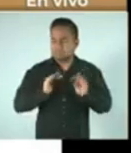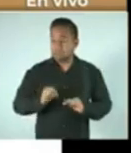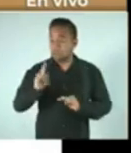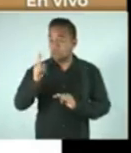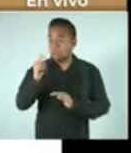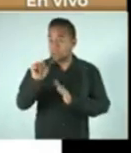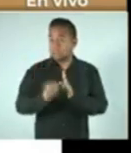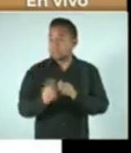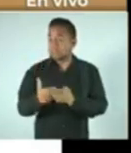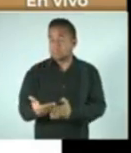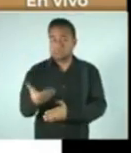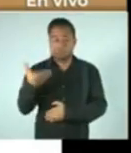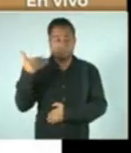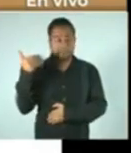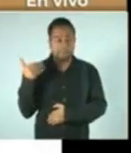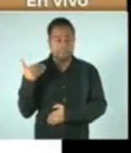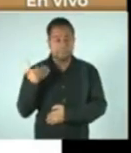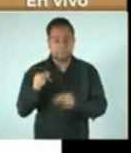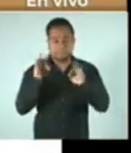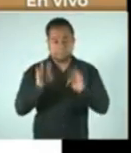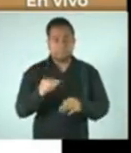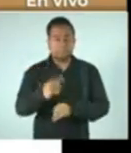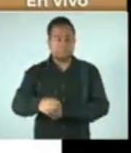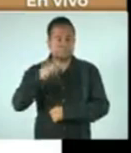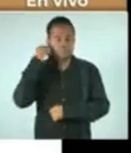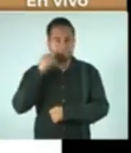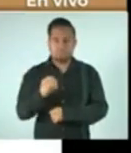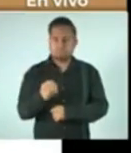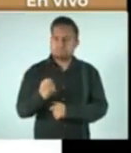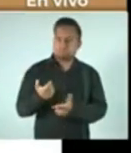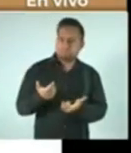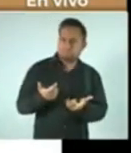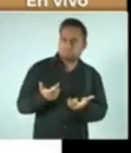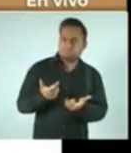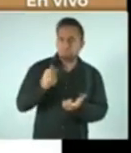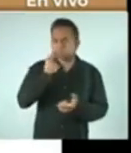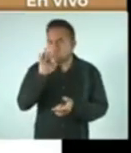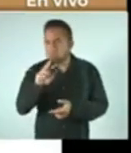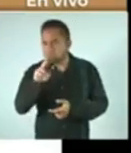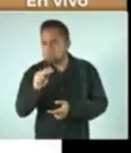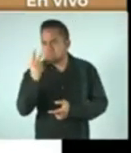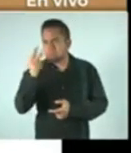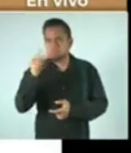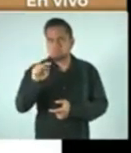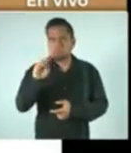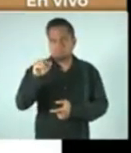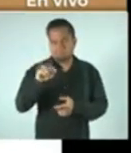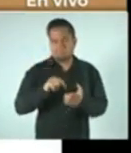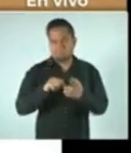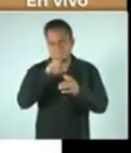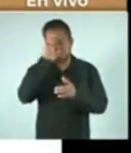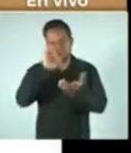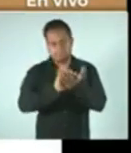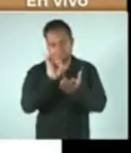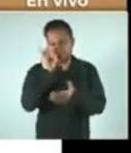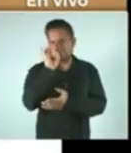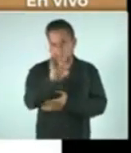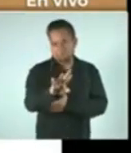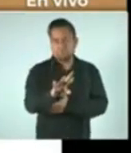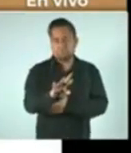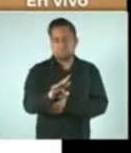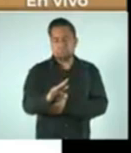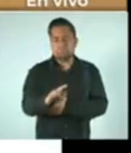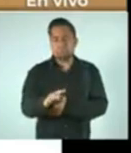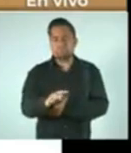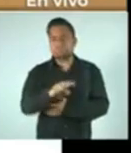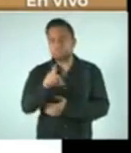pasado estaba Oaxaca en 82.9, les voy a enviar la imagen para el final de esta